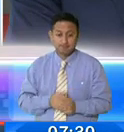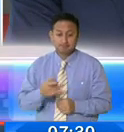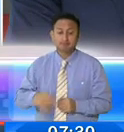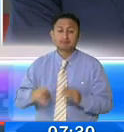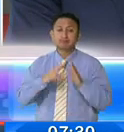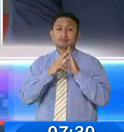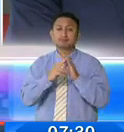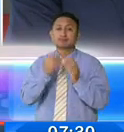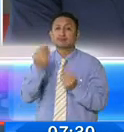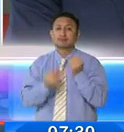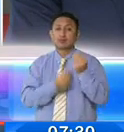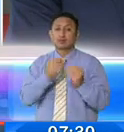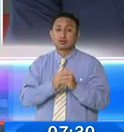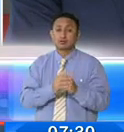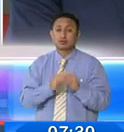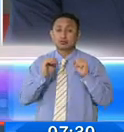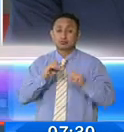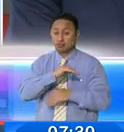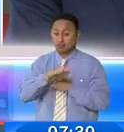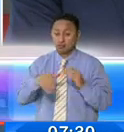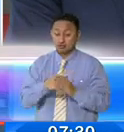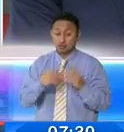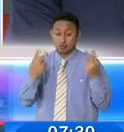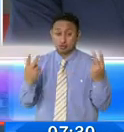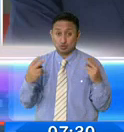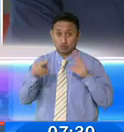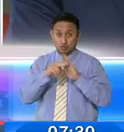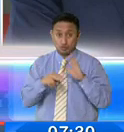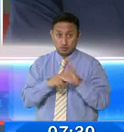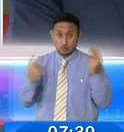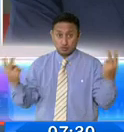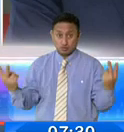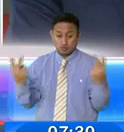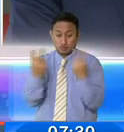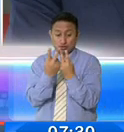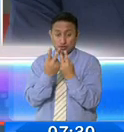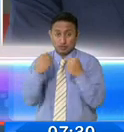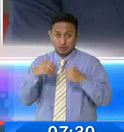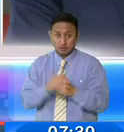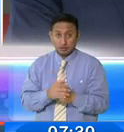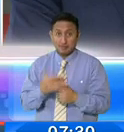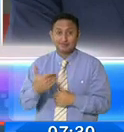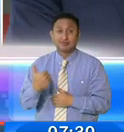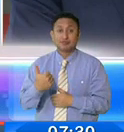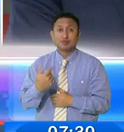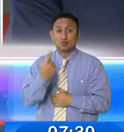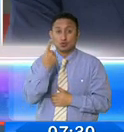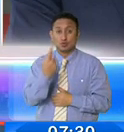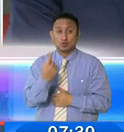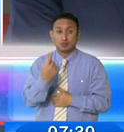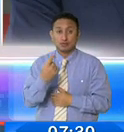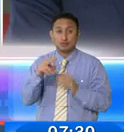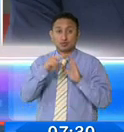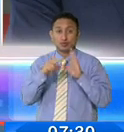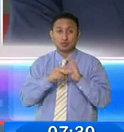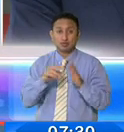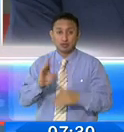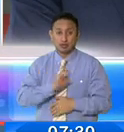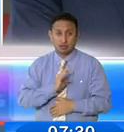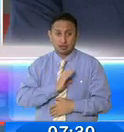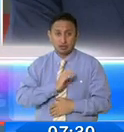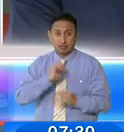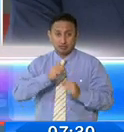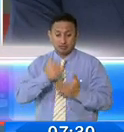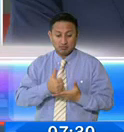es compatibilizar todas estas normas. Se ha avanzado mucho, se tiene ya una norma técnica que va a permitir realizar